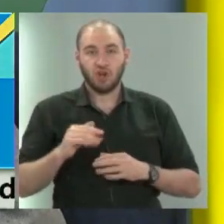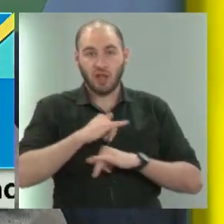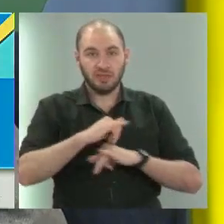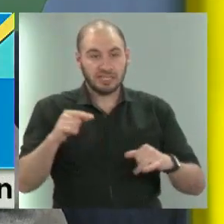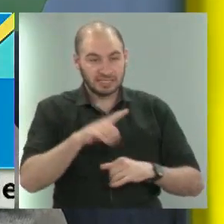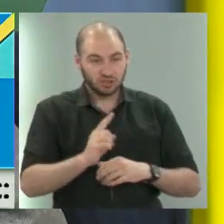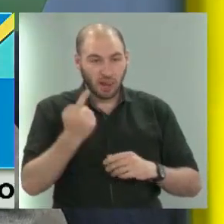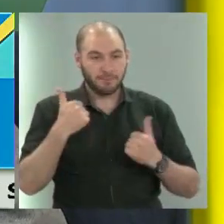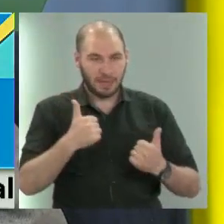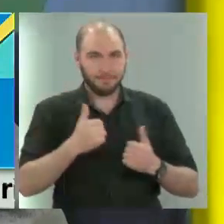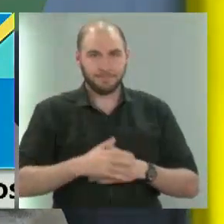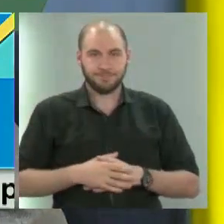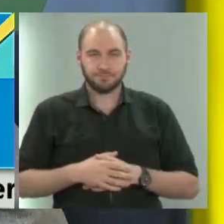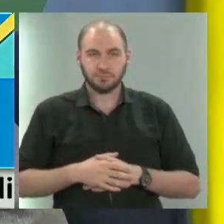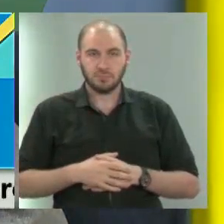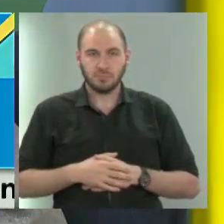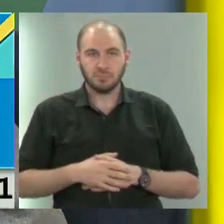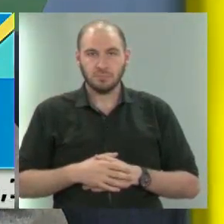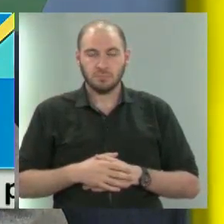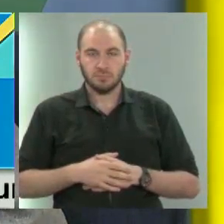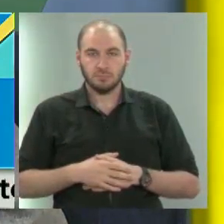buena. Tener más